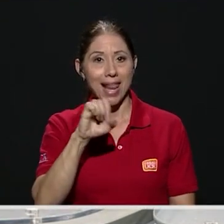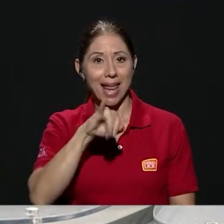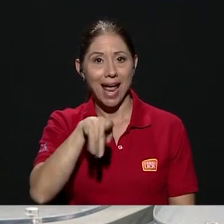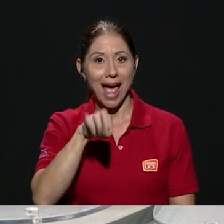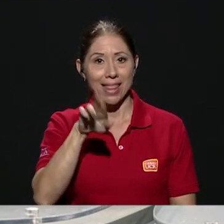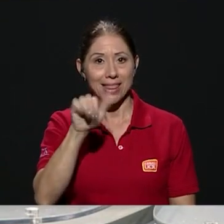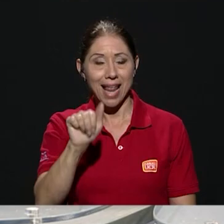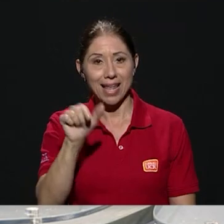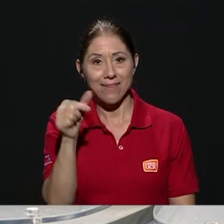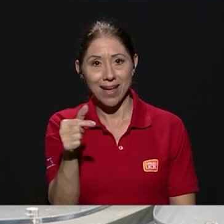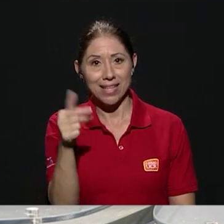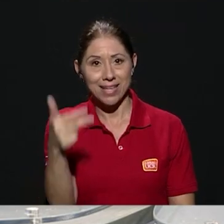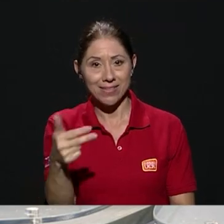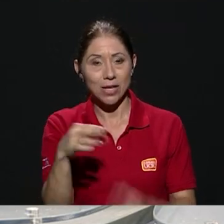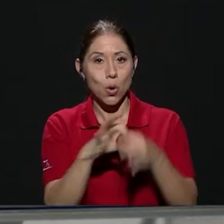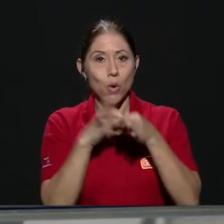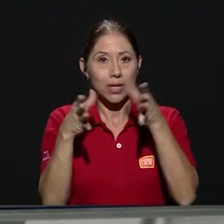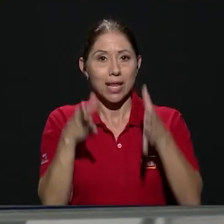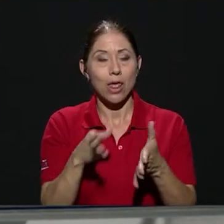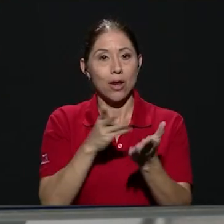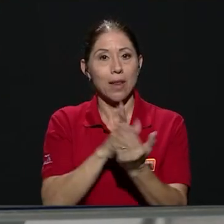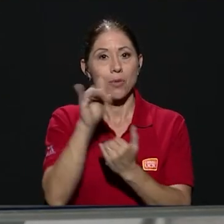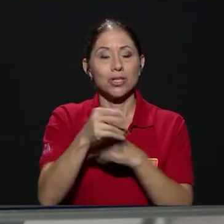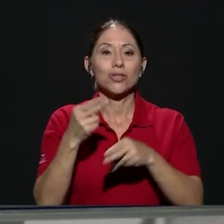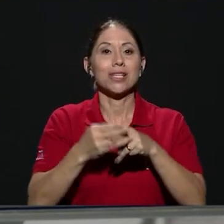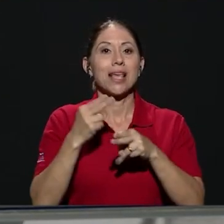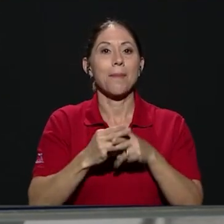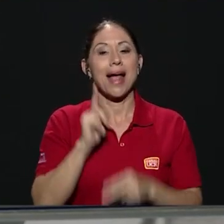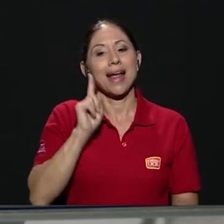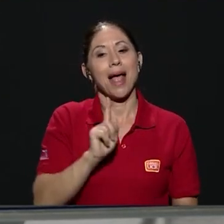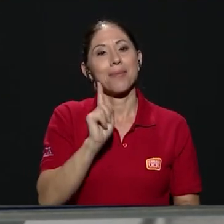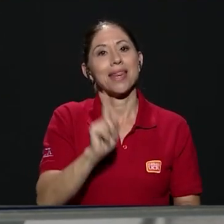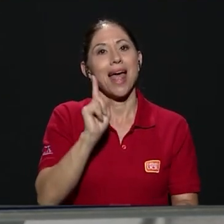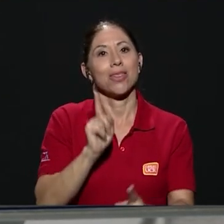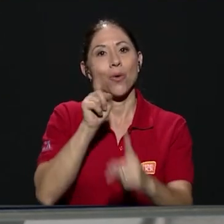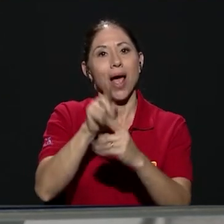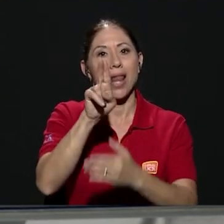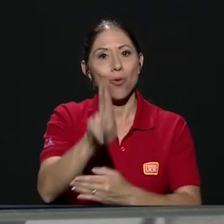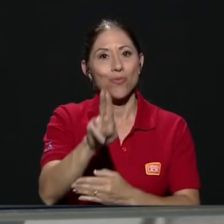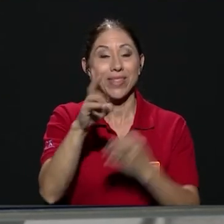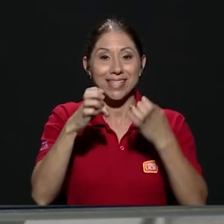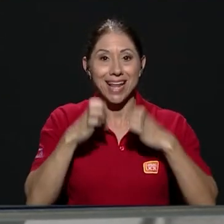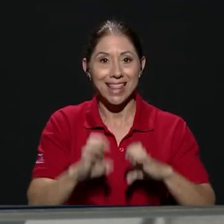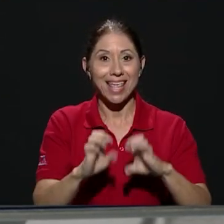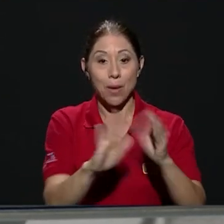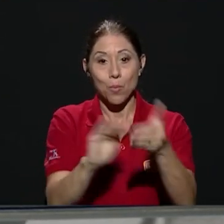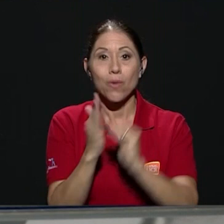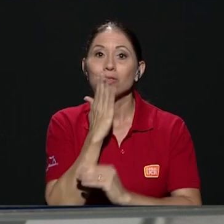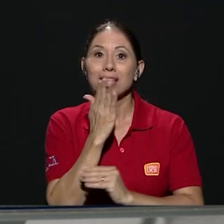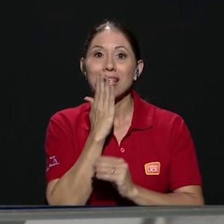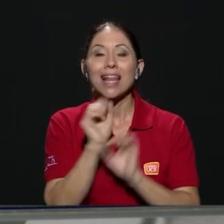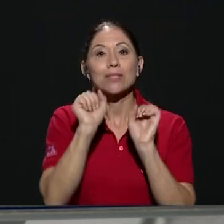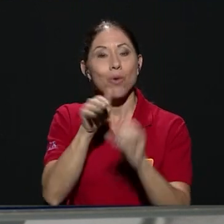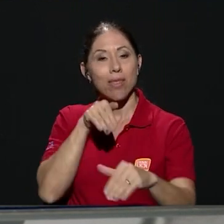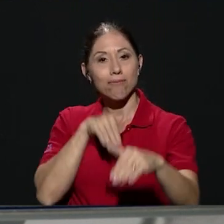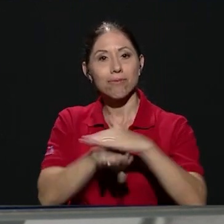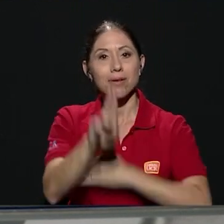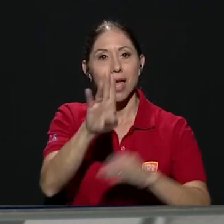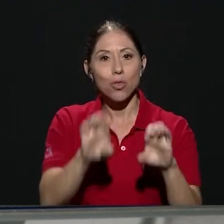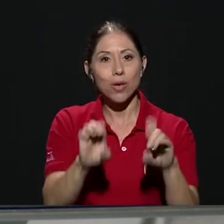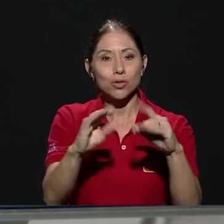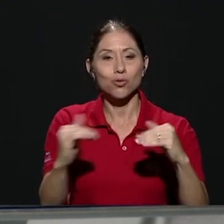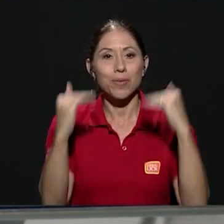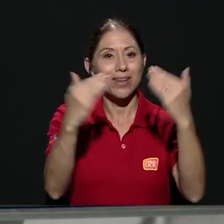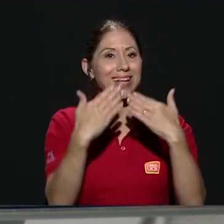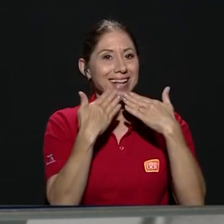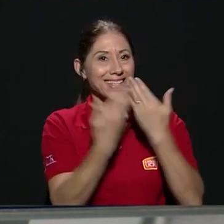quien es coordinadora del proyecto Caminando a la U, estrategias pertinentes para el ingreso de pueblos indígenas a la educación superior de la Universidad de Costa Rica. Gracias por estar con